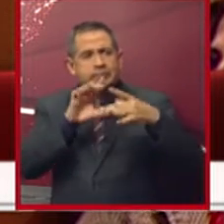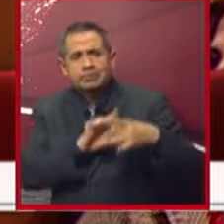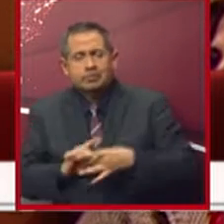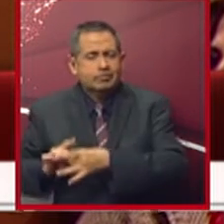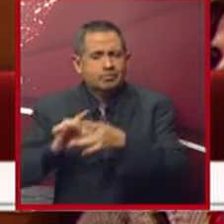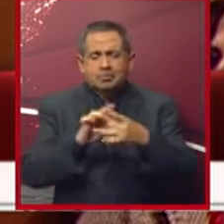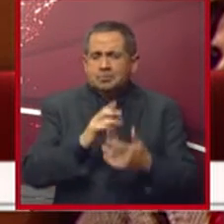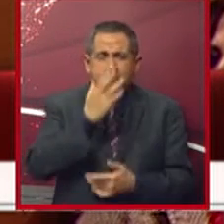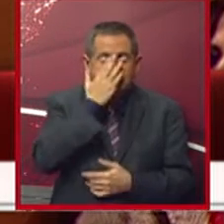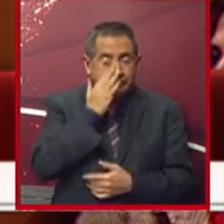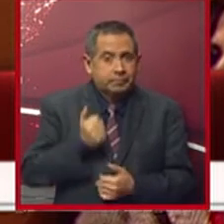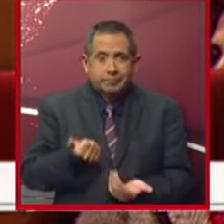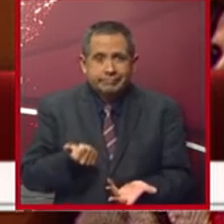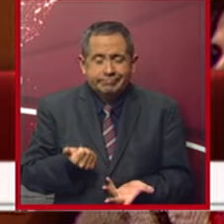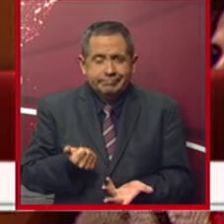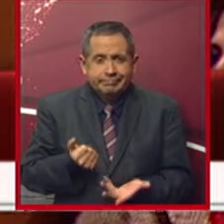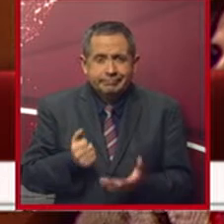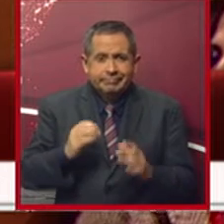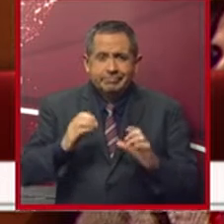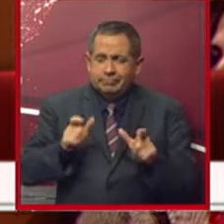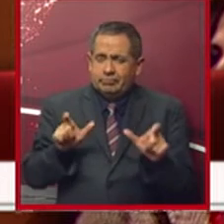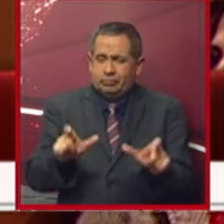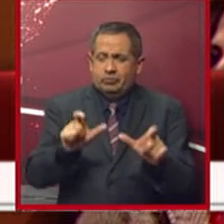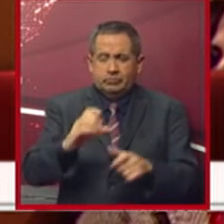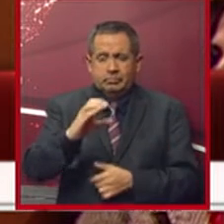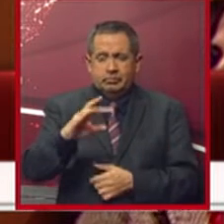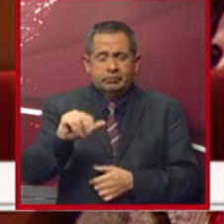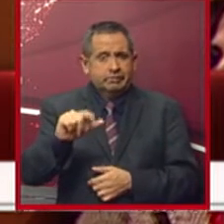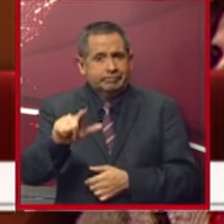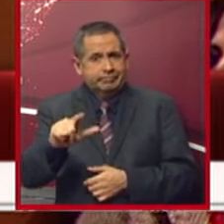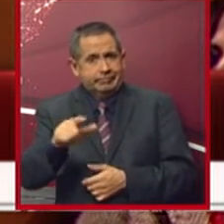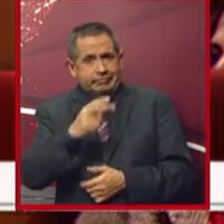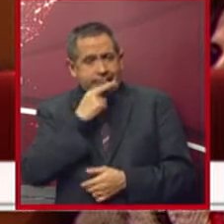Nacional, así como su carácter ciudadano y voluntario.